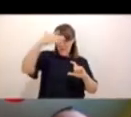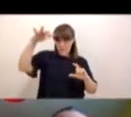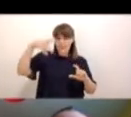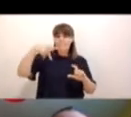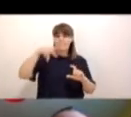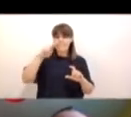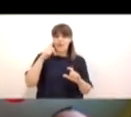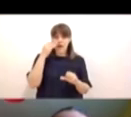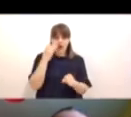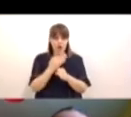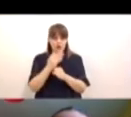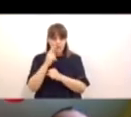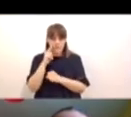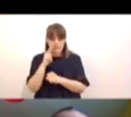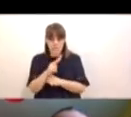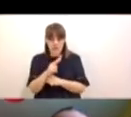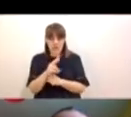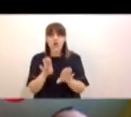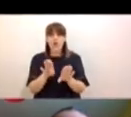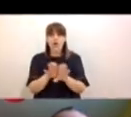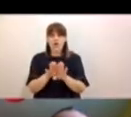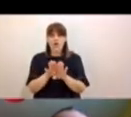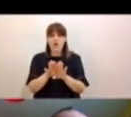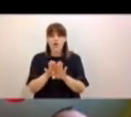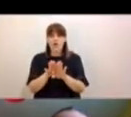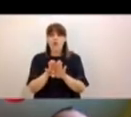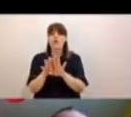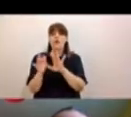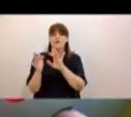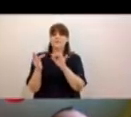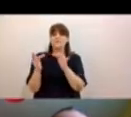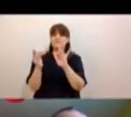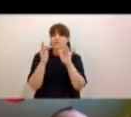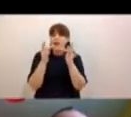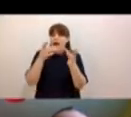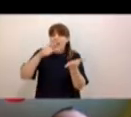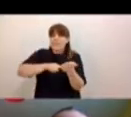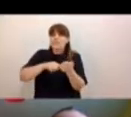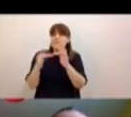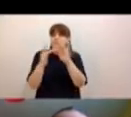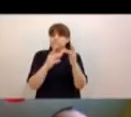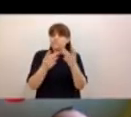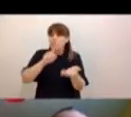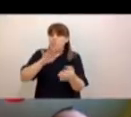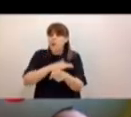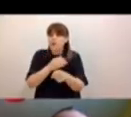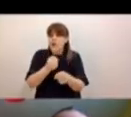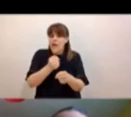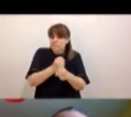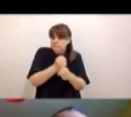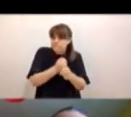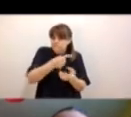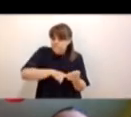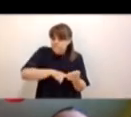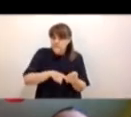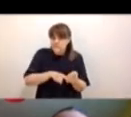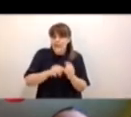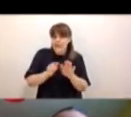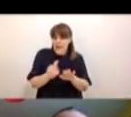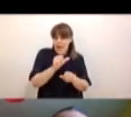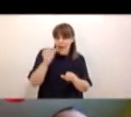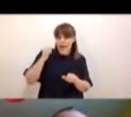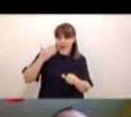maltrato a partir de los circuitos neurológicos que se formaron con más densidad y los que no esta es una